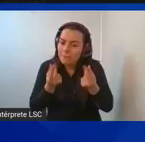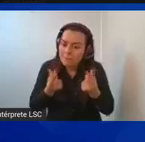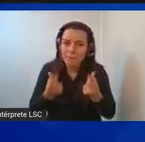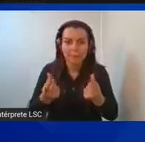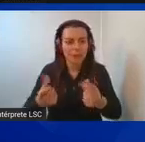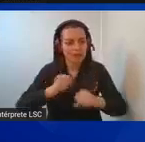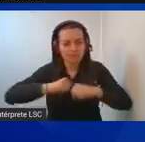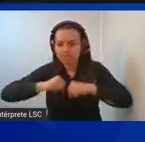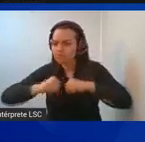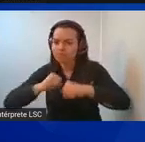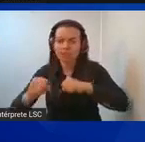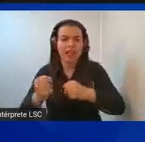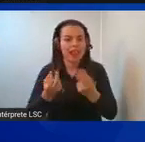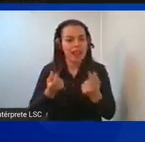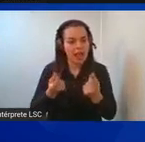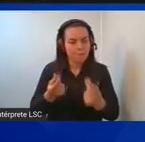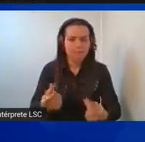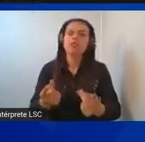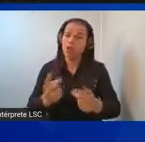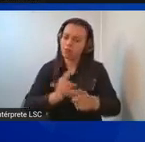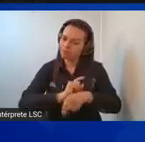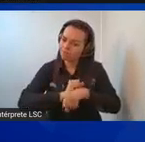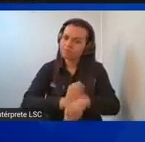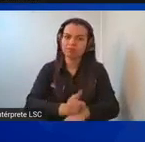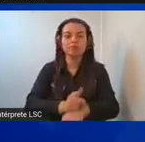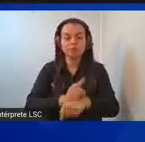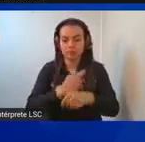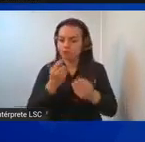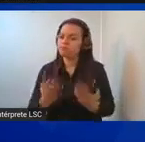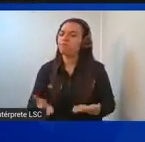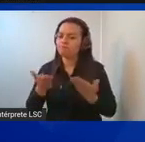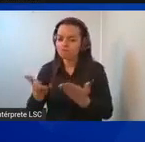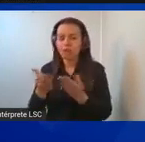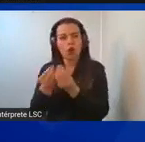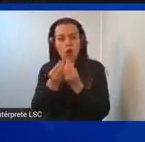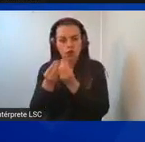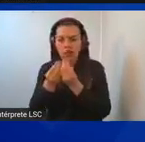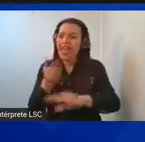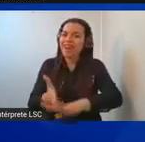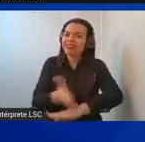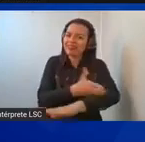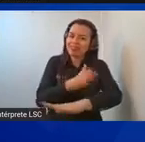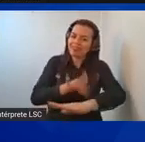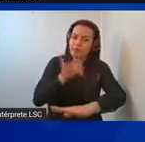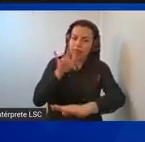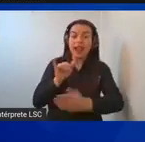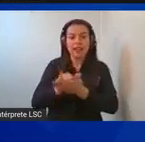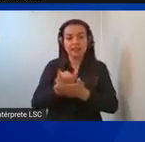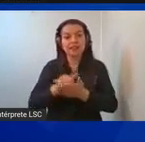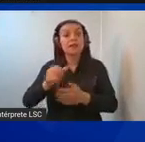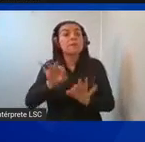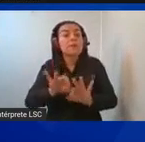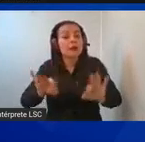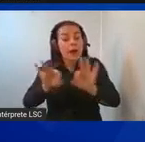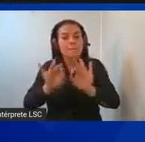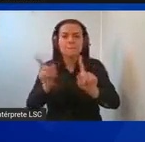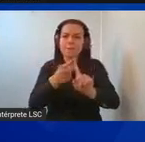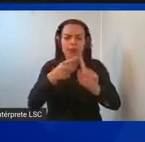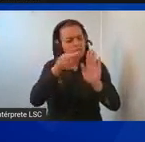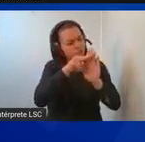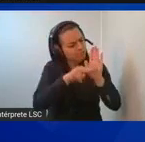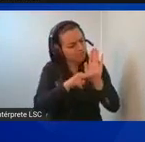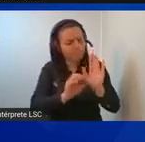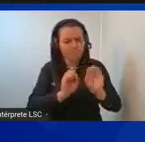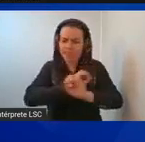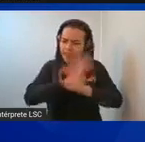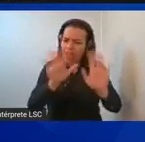operar el consejo, digamos que lo antes posible, teniendo, digamos que todos los lineamientos y las metodologías claras.